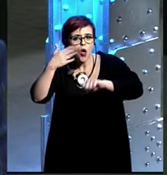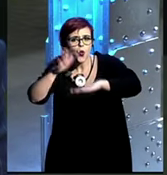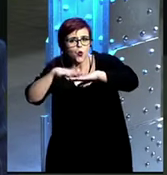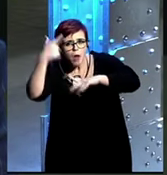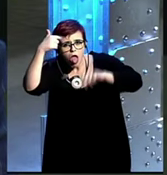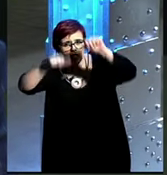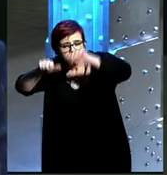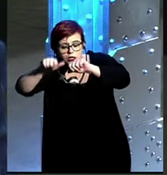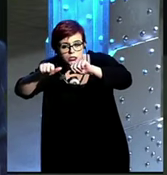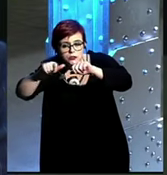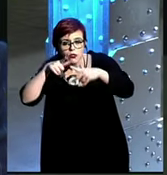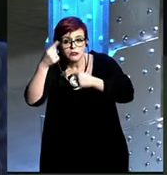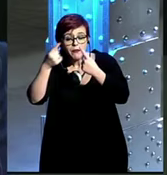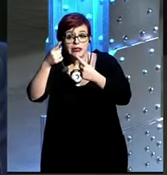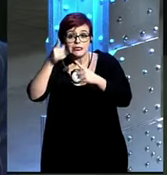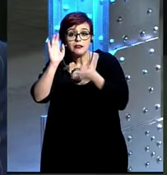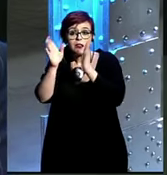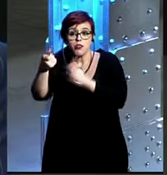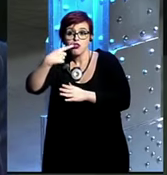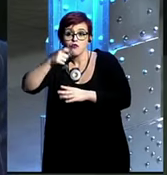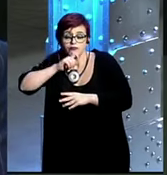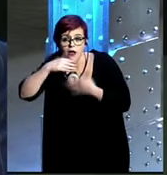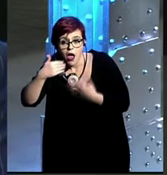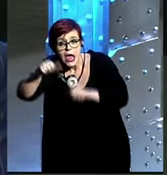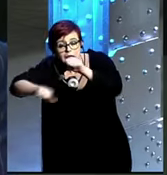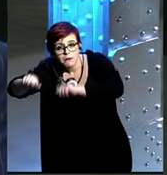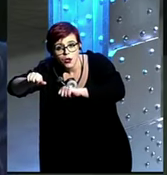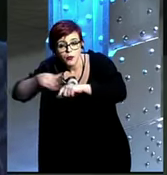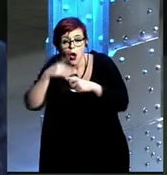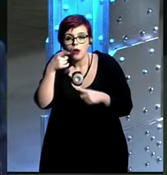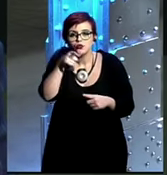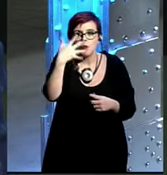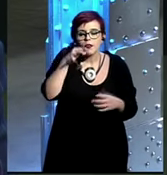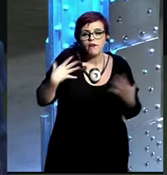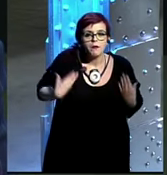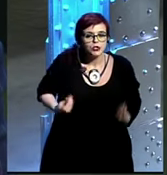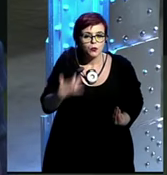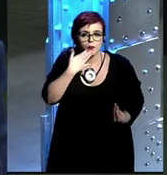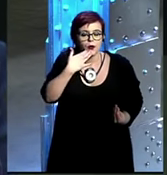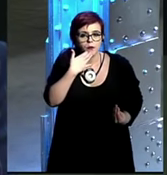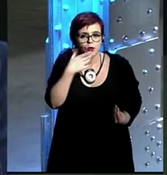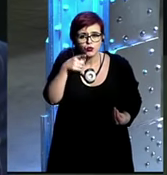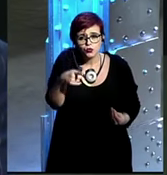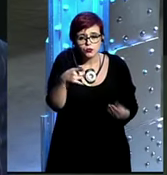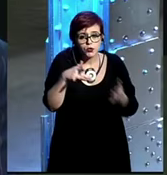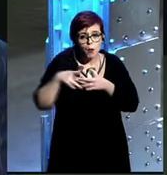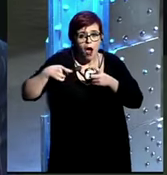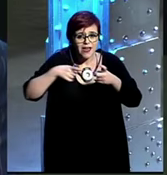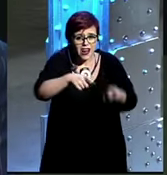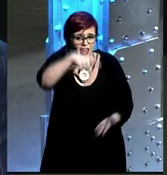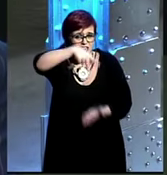sería una equivalencia adecuada, yo creo. Puedes tener una depresión terrible porque fuiste un soldado y estuviste en la guerra de